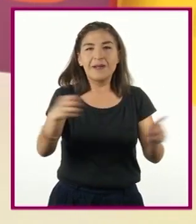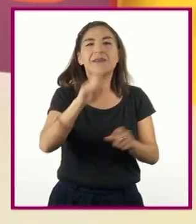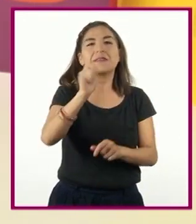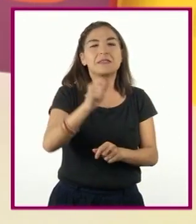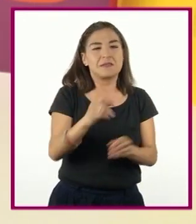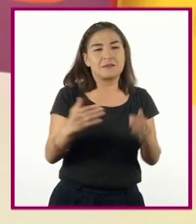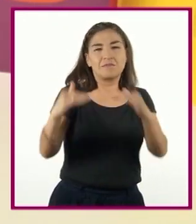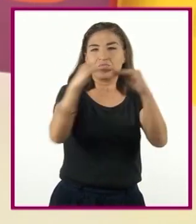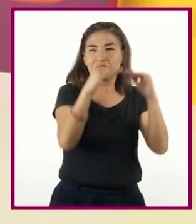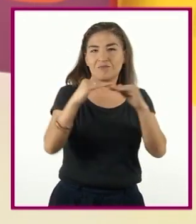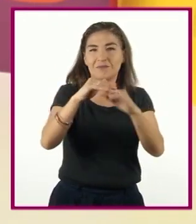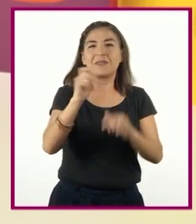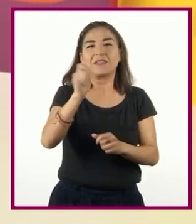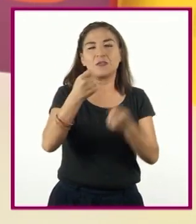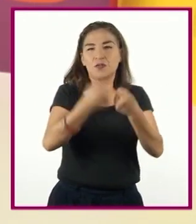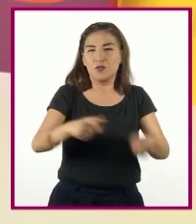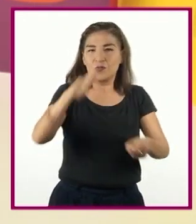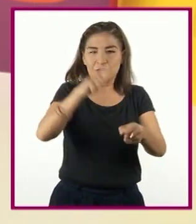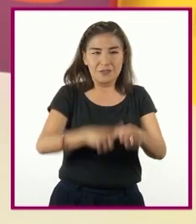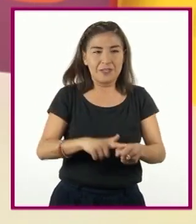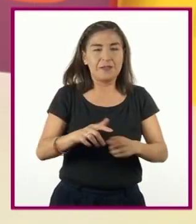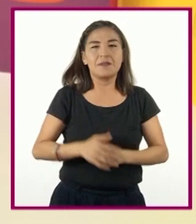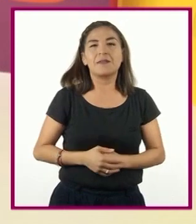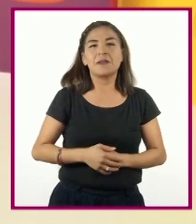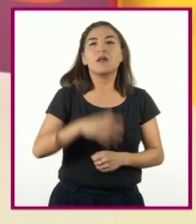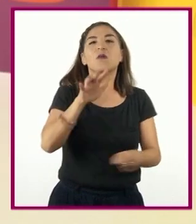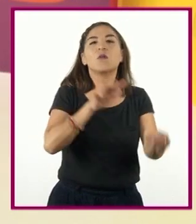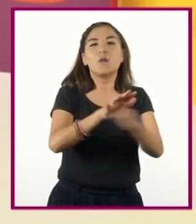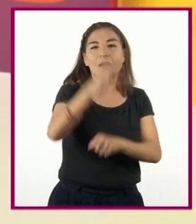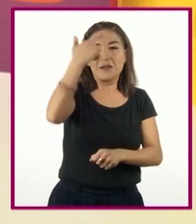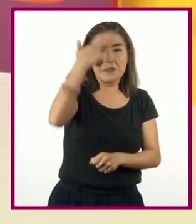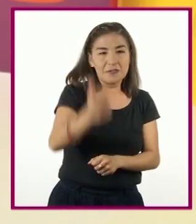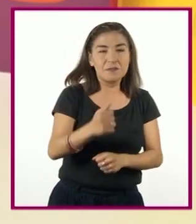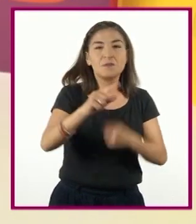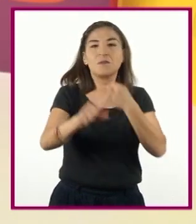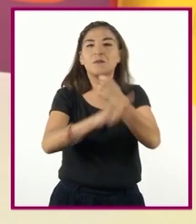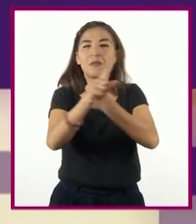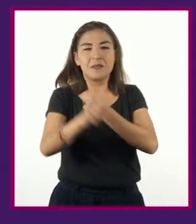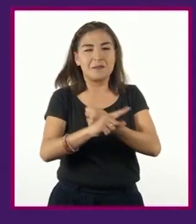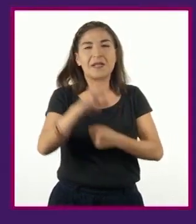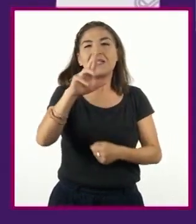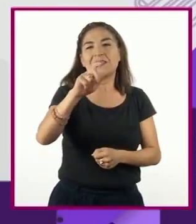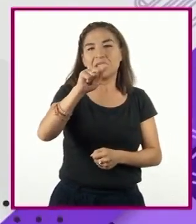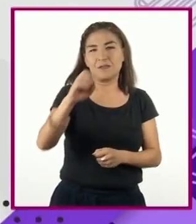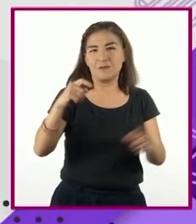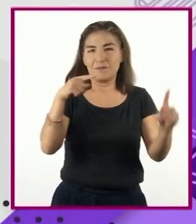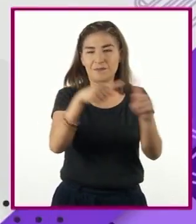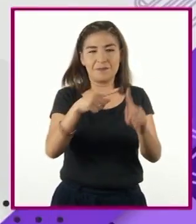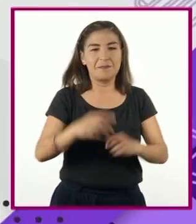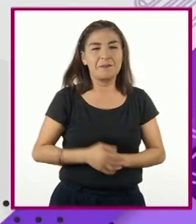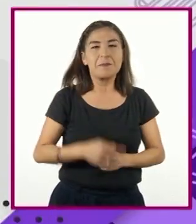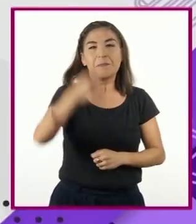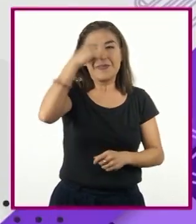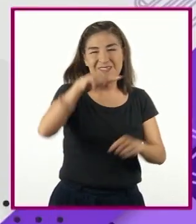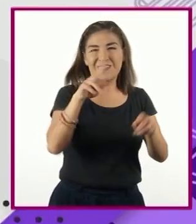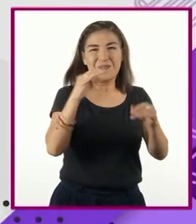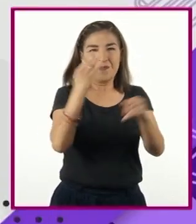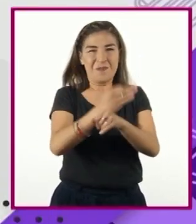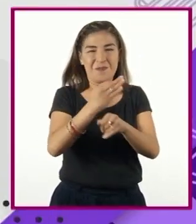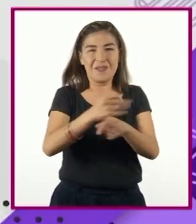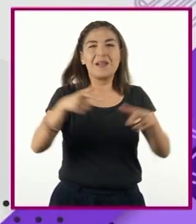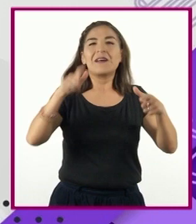la desigualdad social, considerando causas, consecuencias y retos. Para el organizador